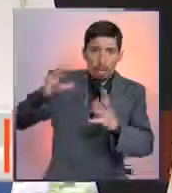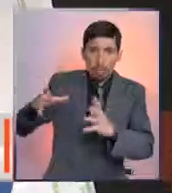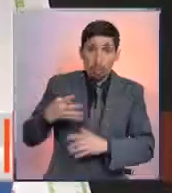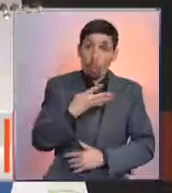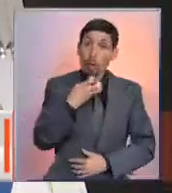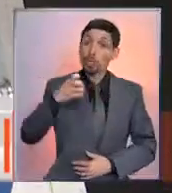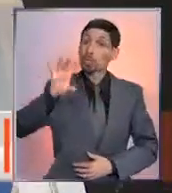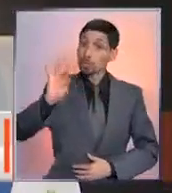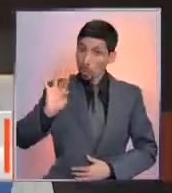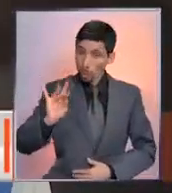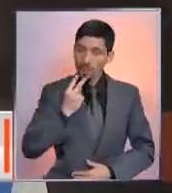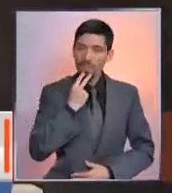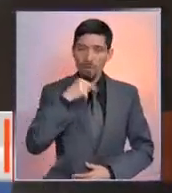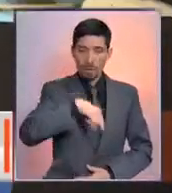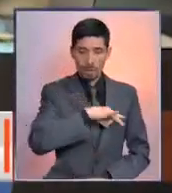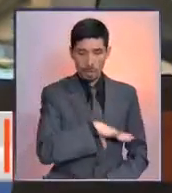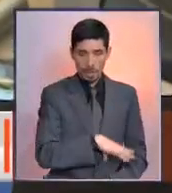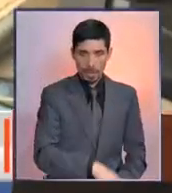Chile.